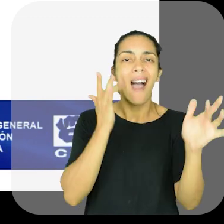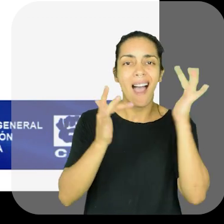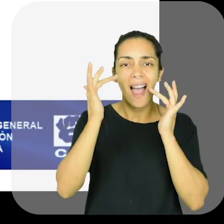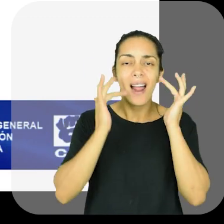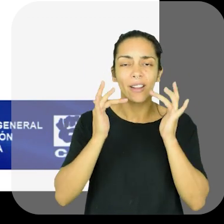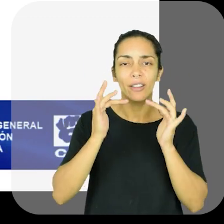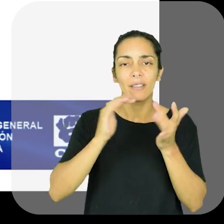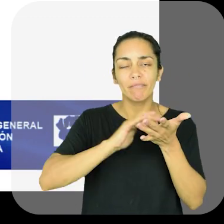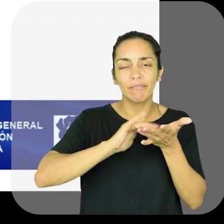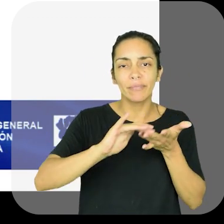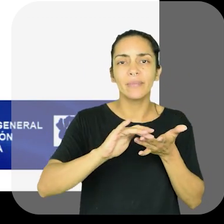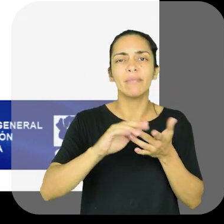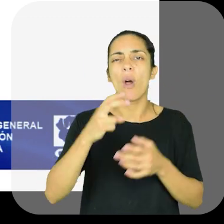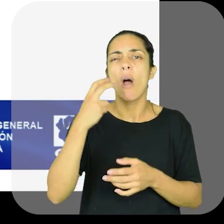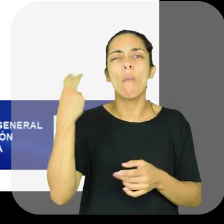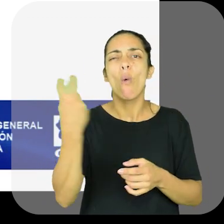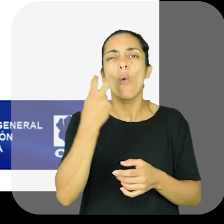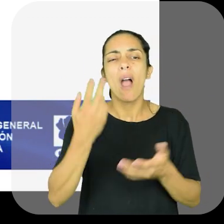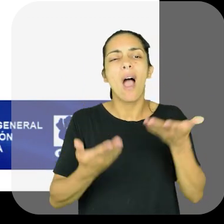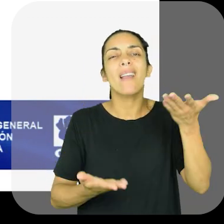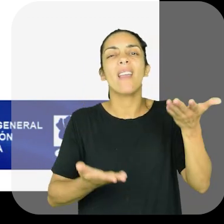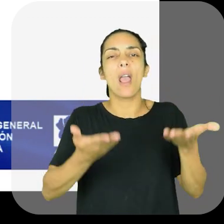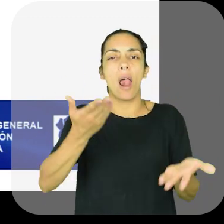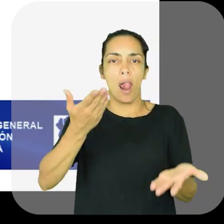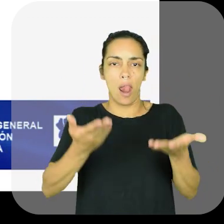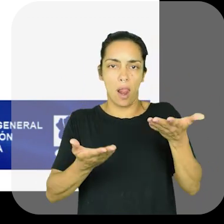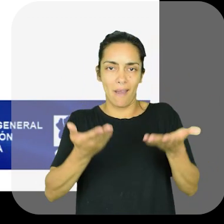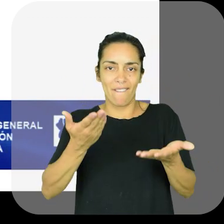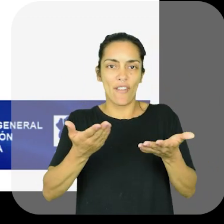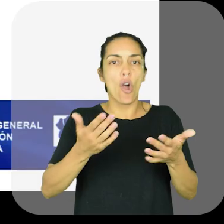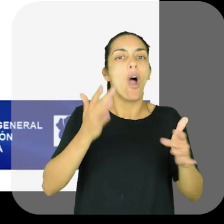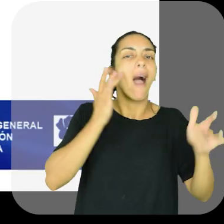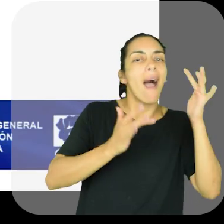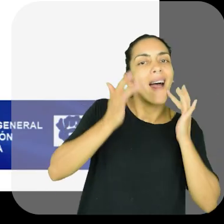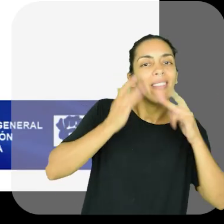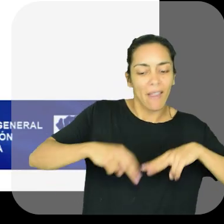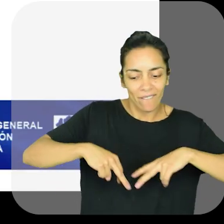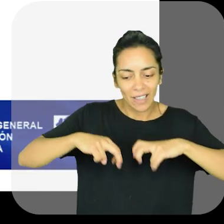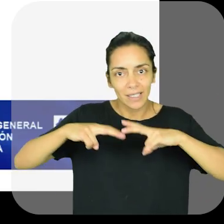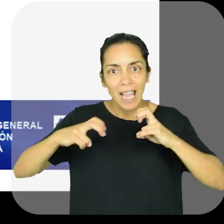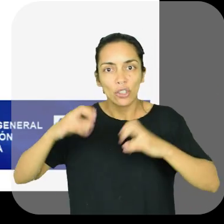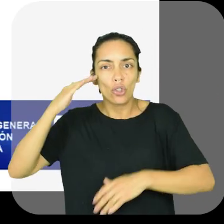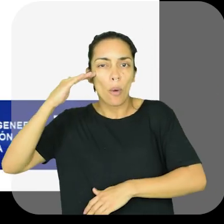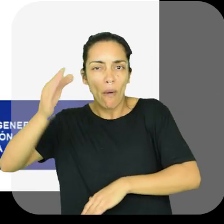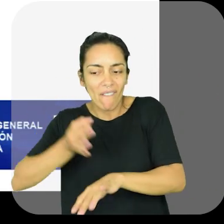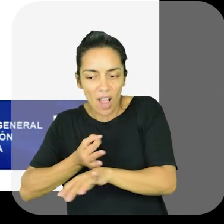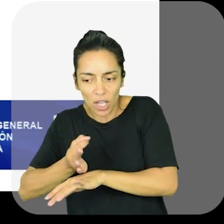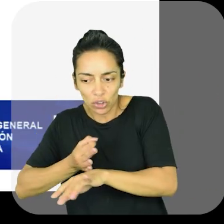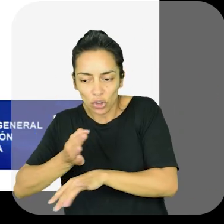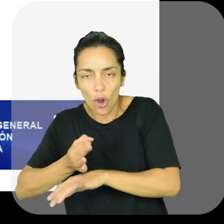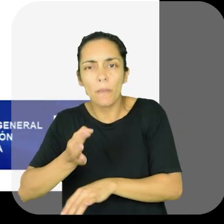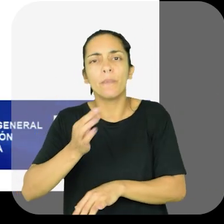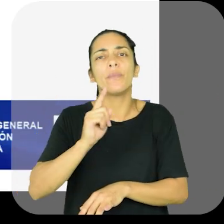pero también lo que buscan es mantener en equilibrio el arte, la investigación y la docencia. Y la grafía es